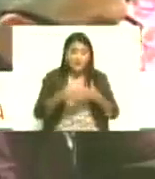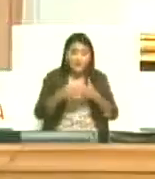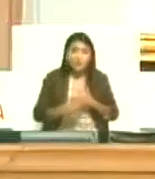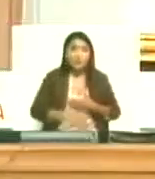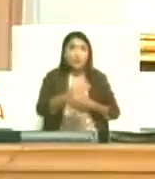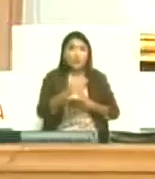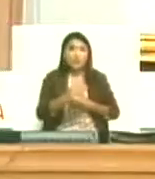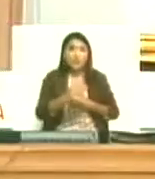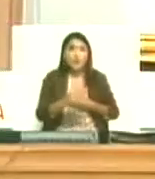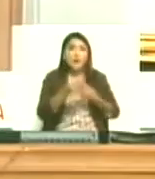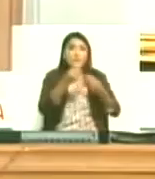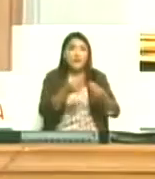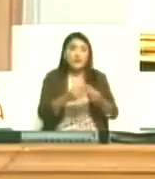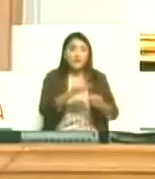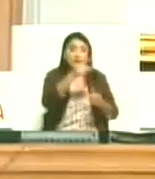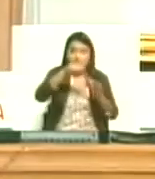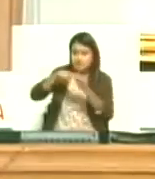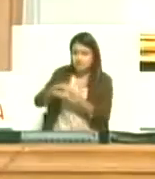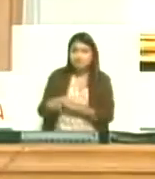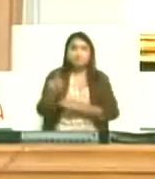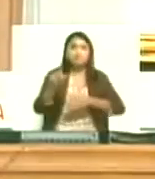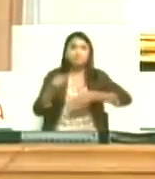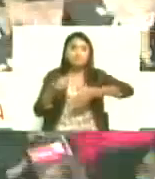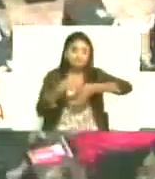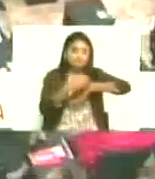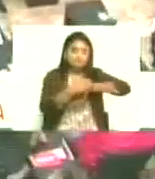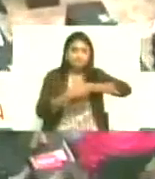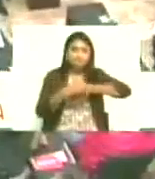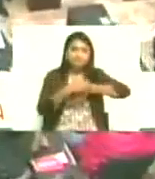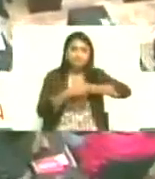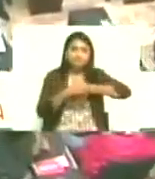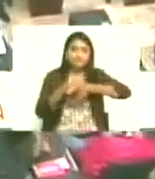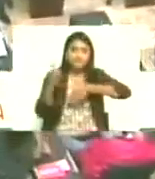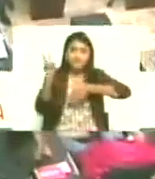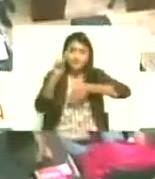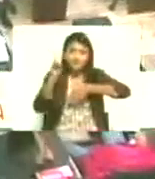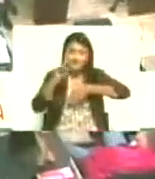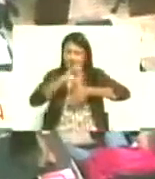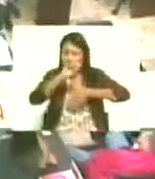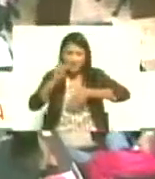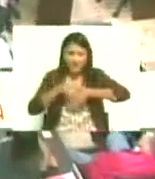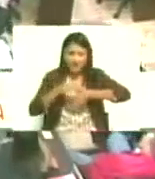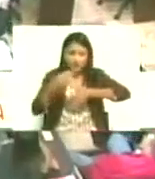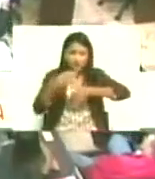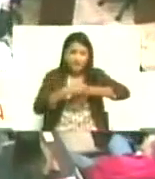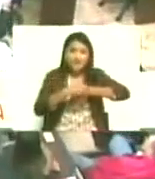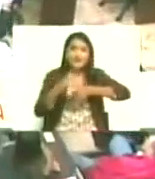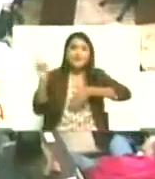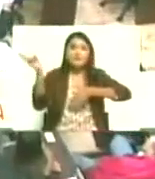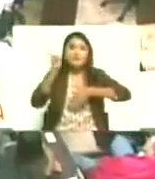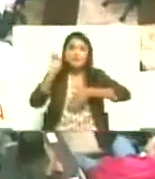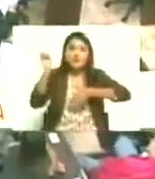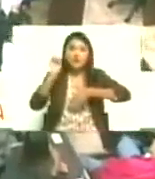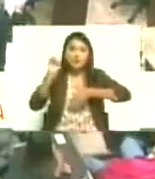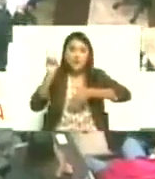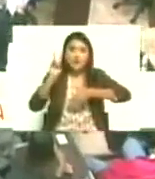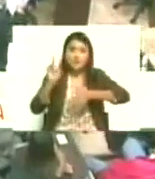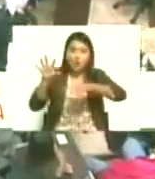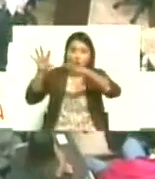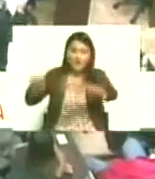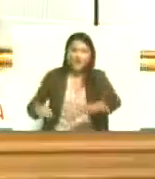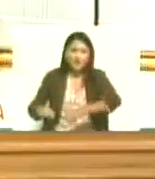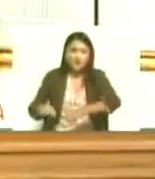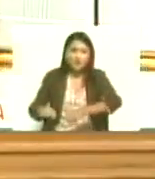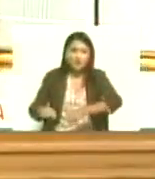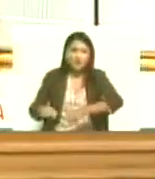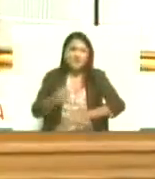la ocupación de todo, vean ustedes, todo el territorio de Venezuela